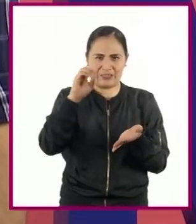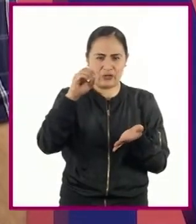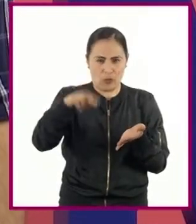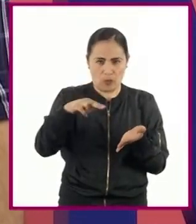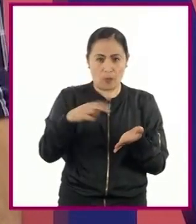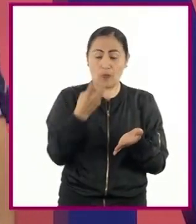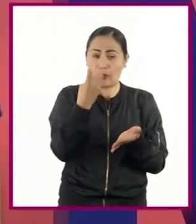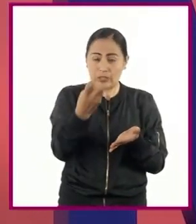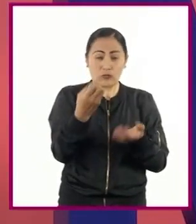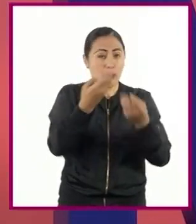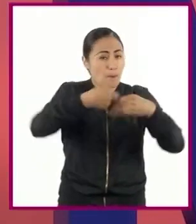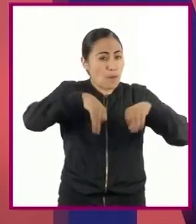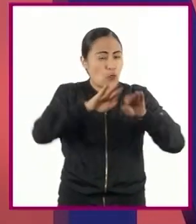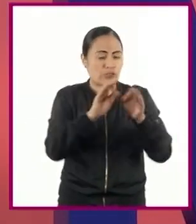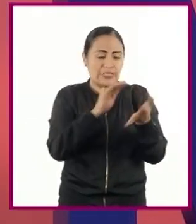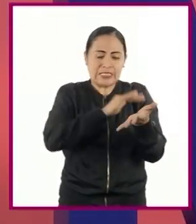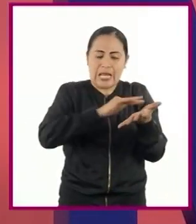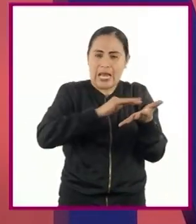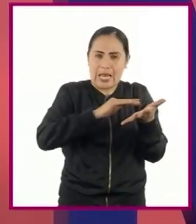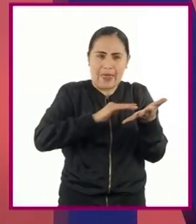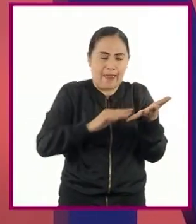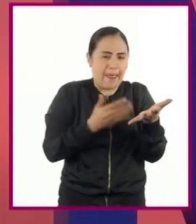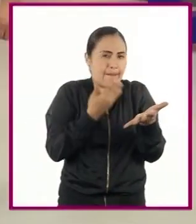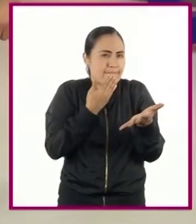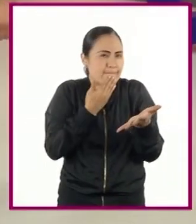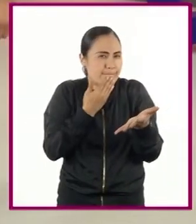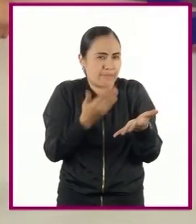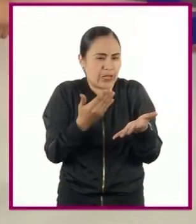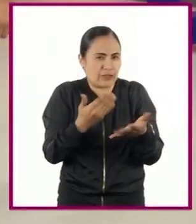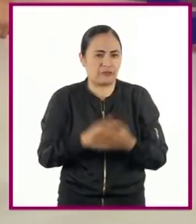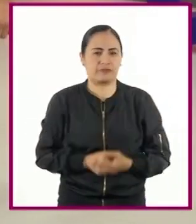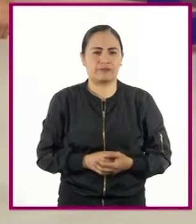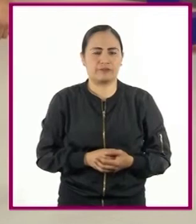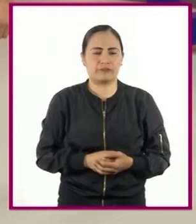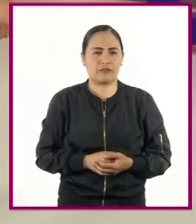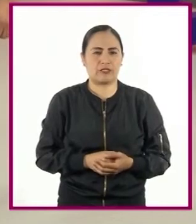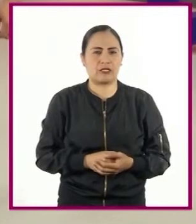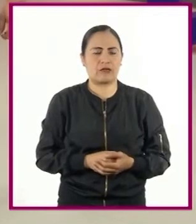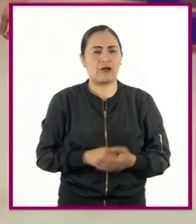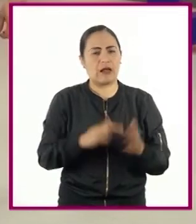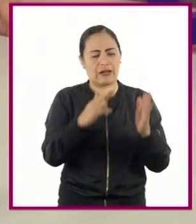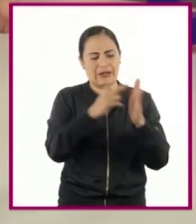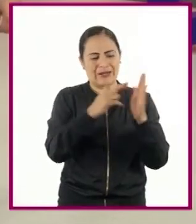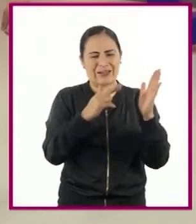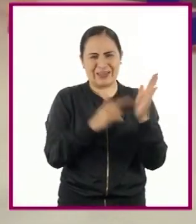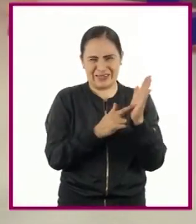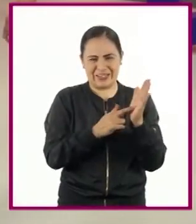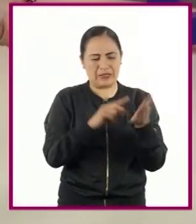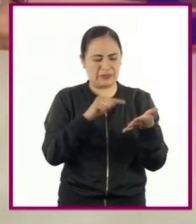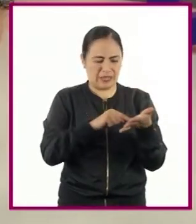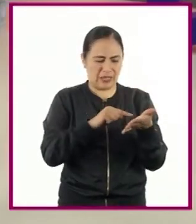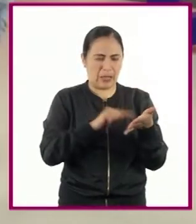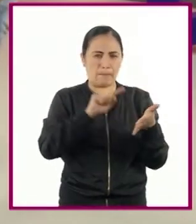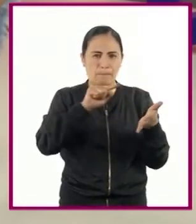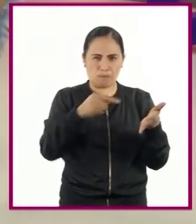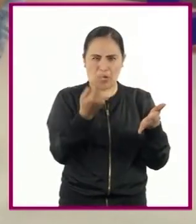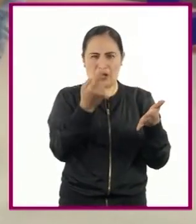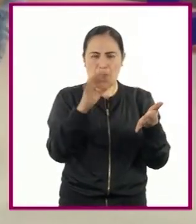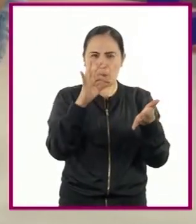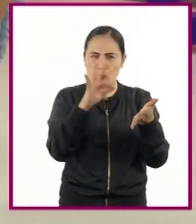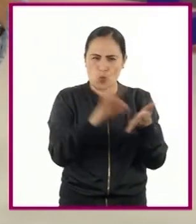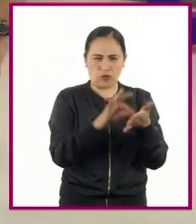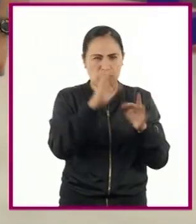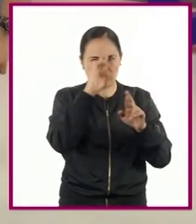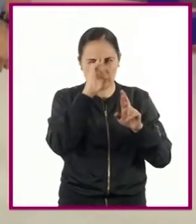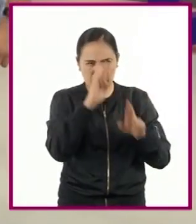importancia de leer de manera correcta, es decir, se deben de respetar las pausas señaladas por la puntuación y